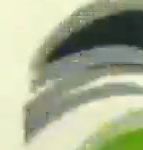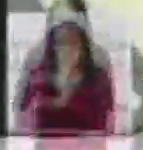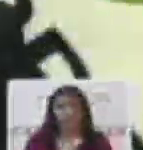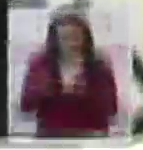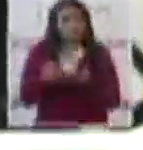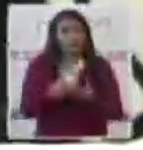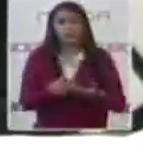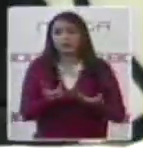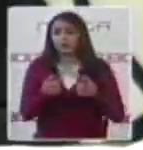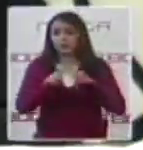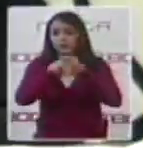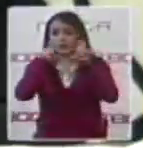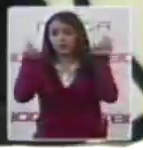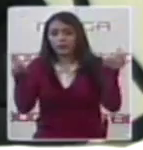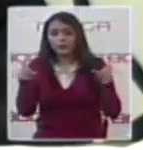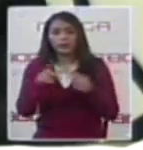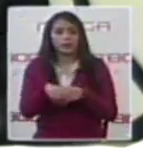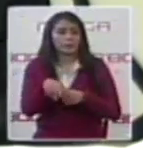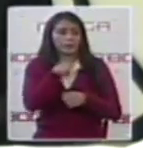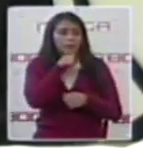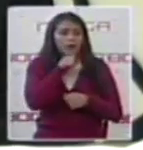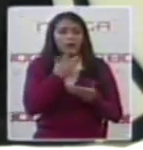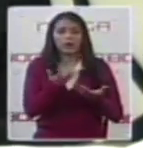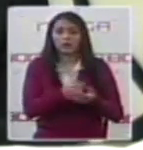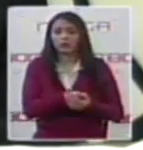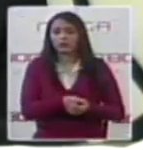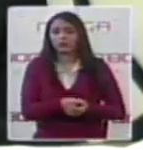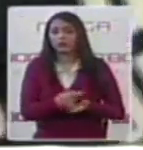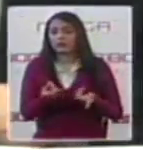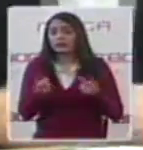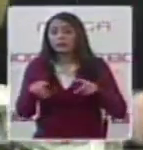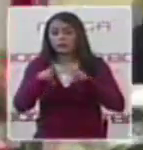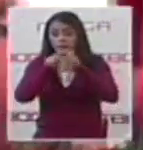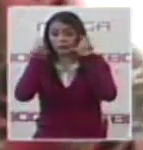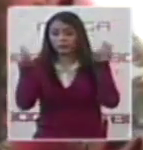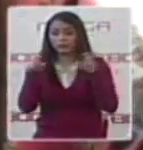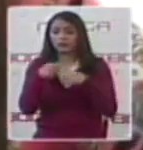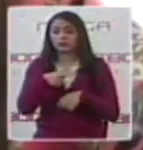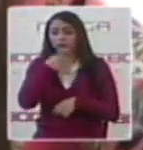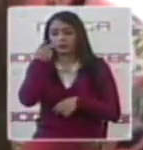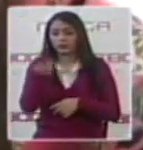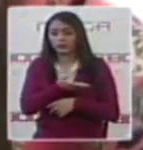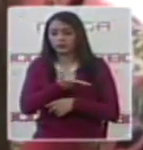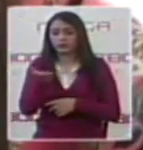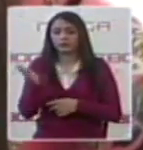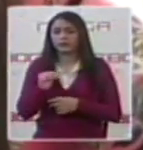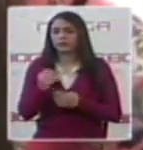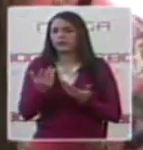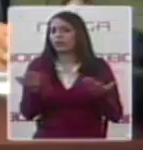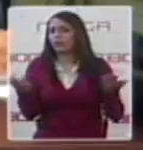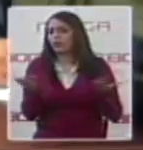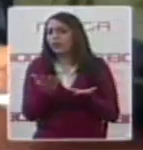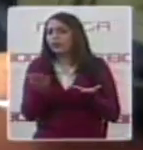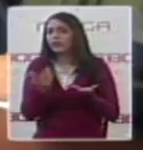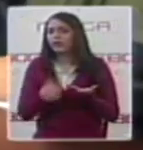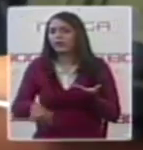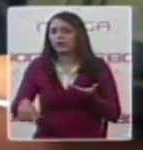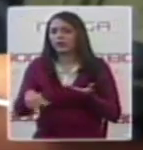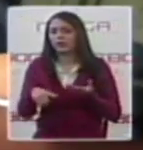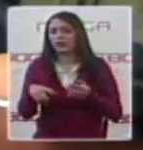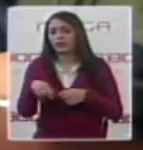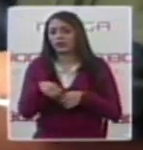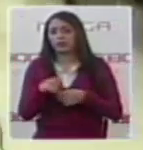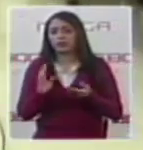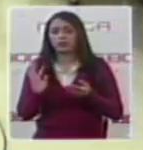las empresas del sector privado, o el sector privado y las empresas públicas. Las citas se llevarán a cabo en espacios de 30